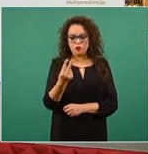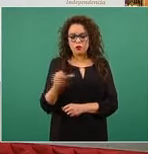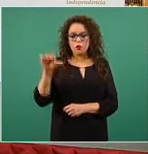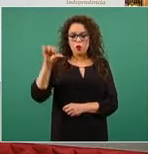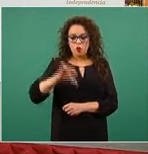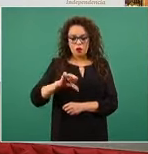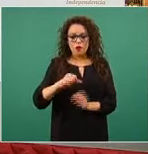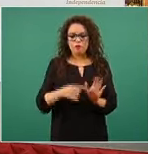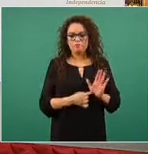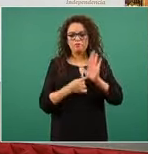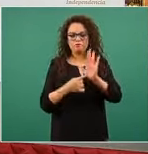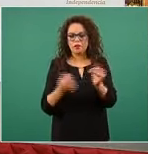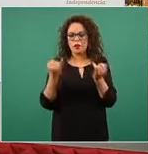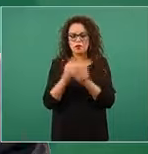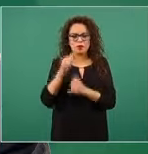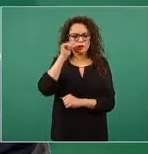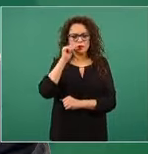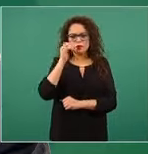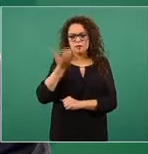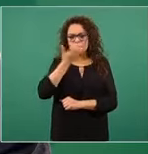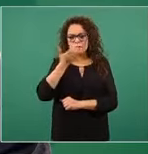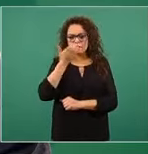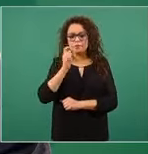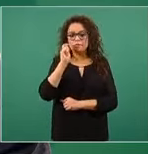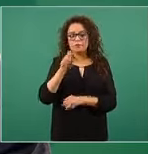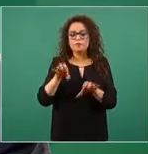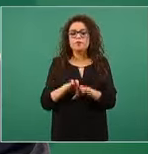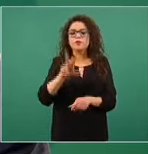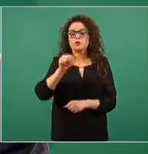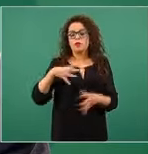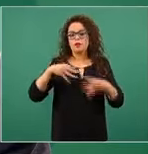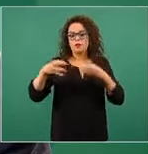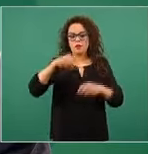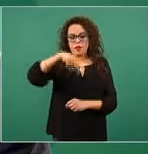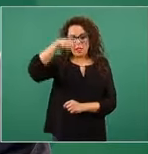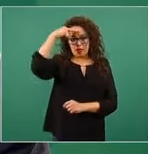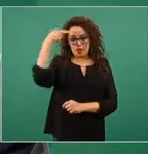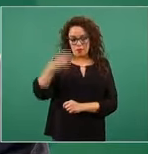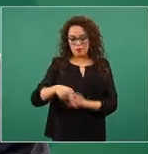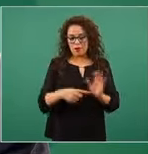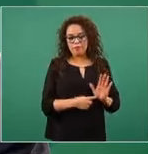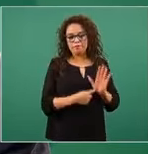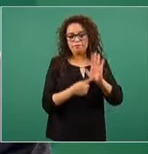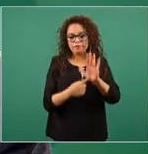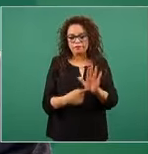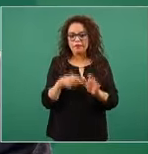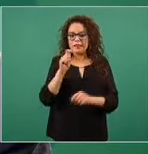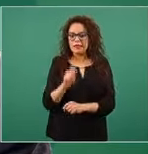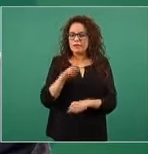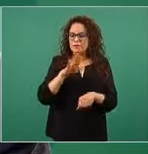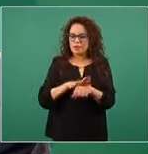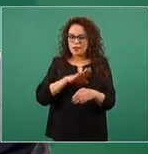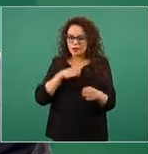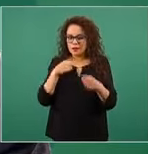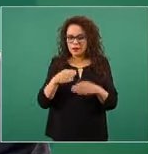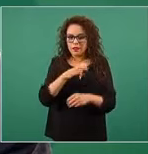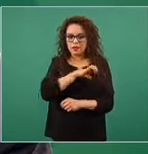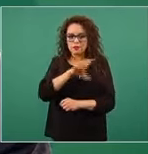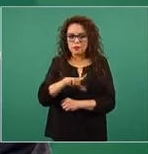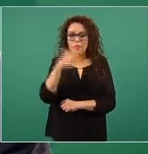otras ocasiones, el estado que guarda la epidemia en México. Vamos a hacer un señalamiento especial sobre 10